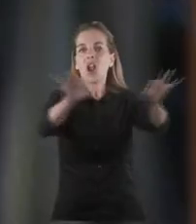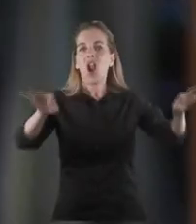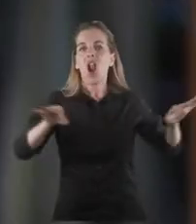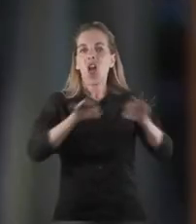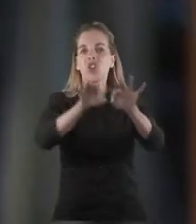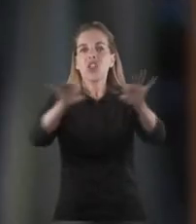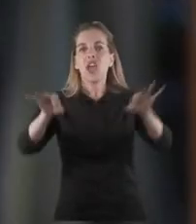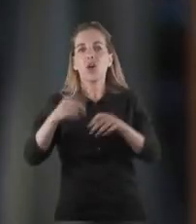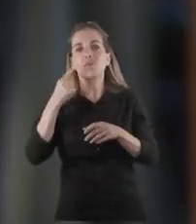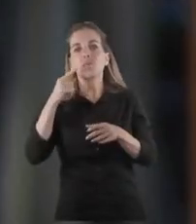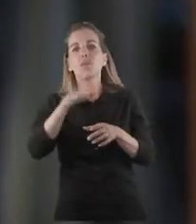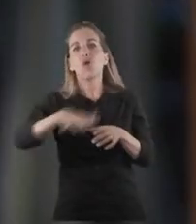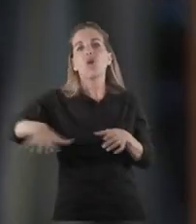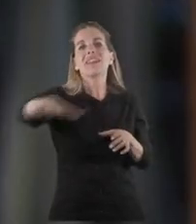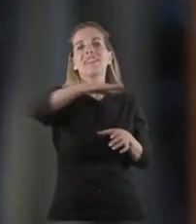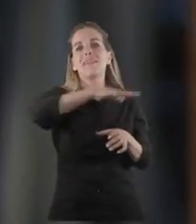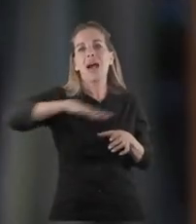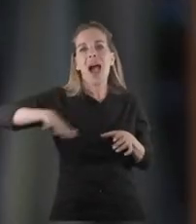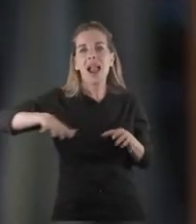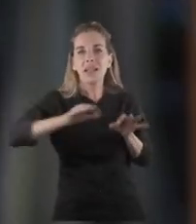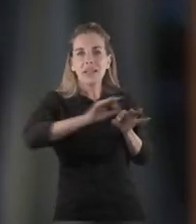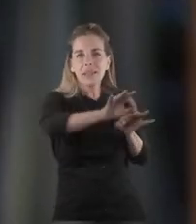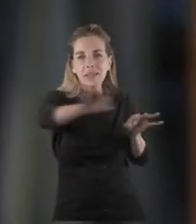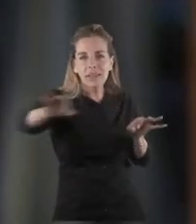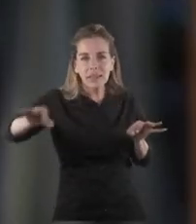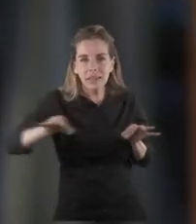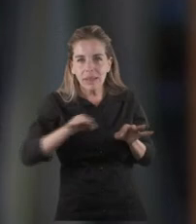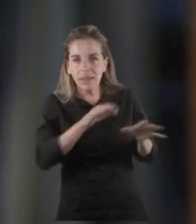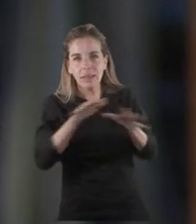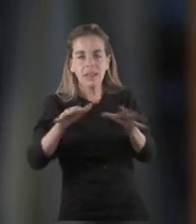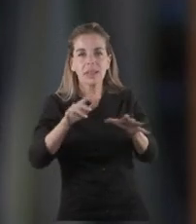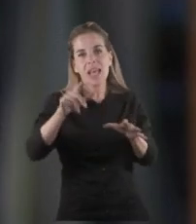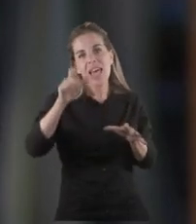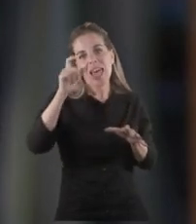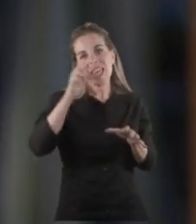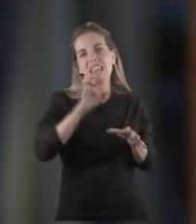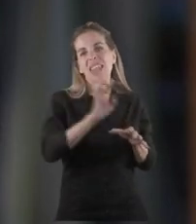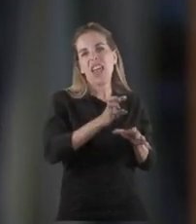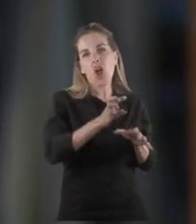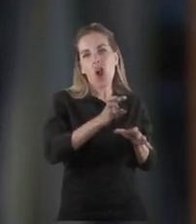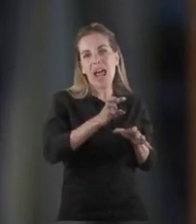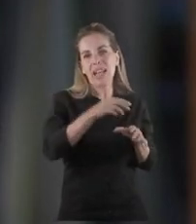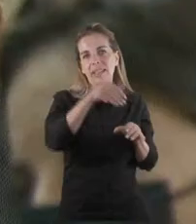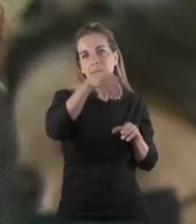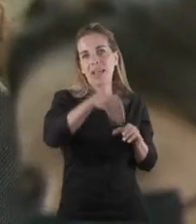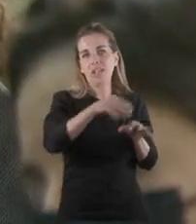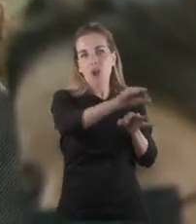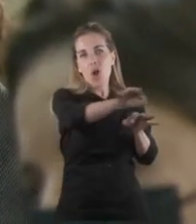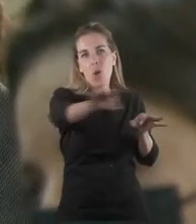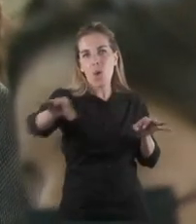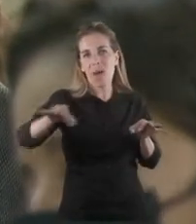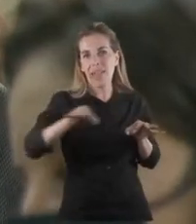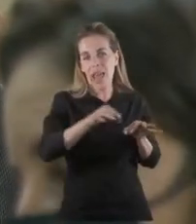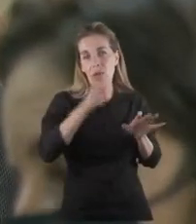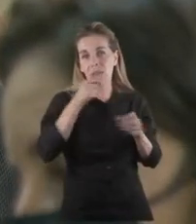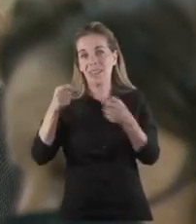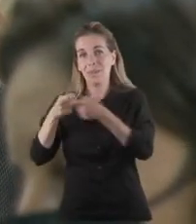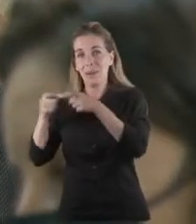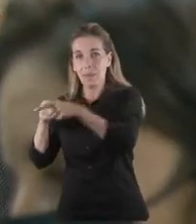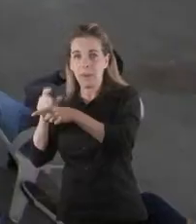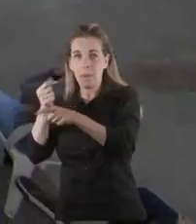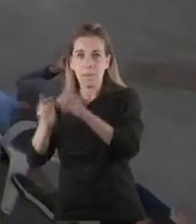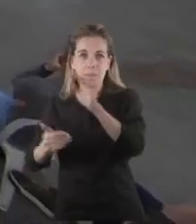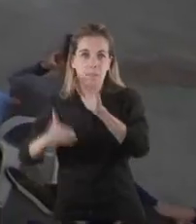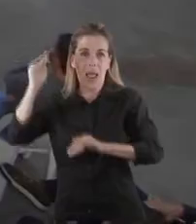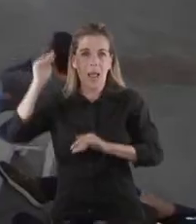para valorizarlos, promedio, $10 el metro cuadrado, cuando en lo privado tenemos que hablar de 80, 90 dólares el